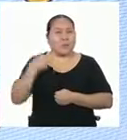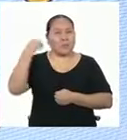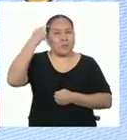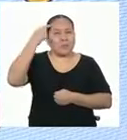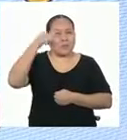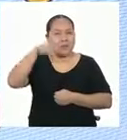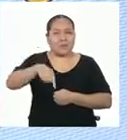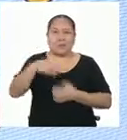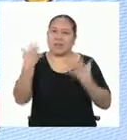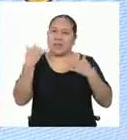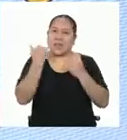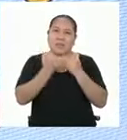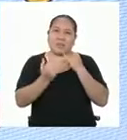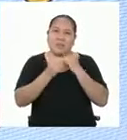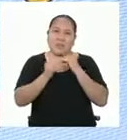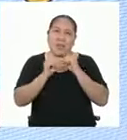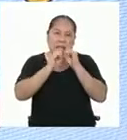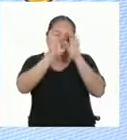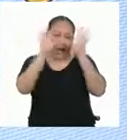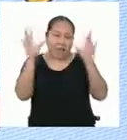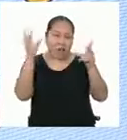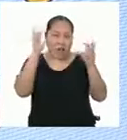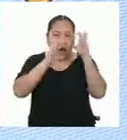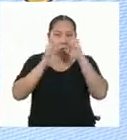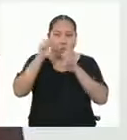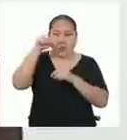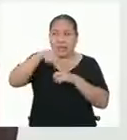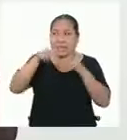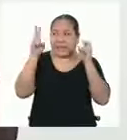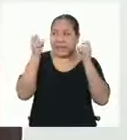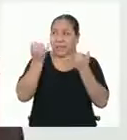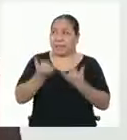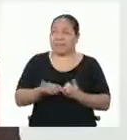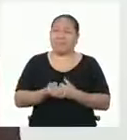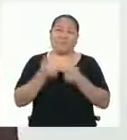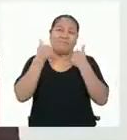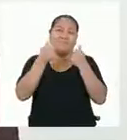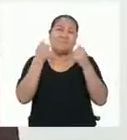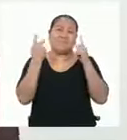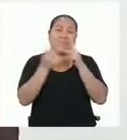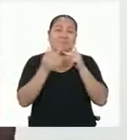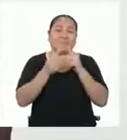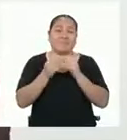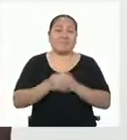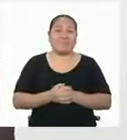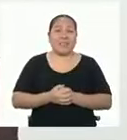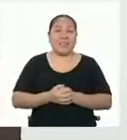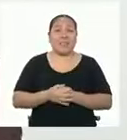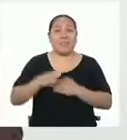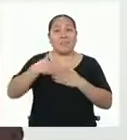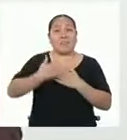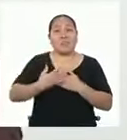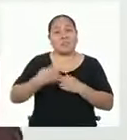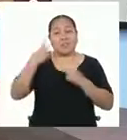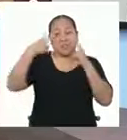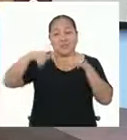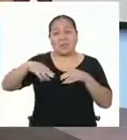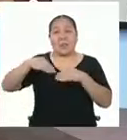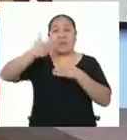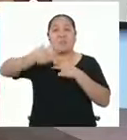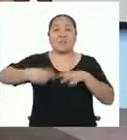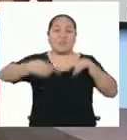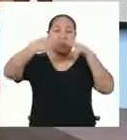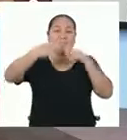esto ha terminado de aclarar las dudas respecto al tema de hoy. Perfecto, Yaremis. Entonces, nos veremos en una próxima.